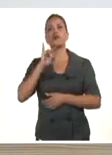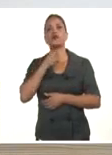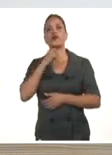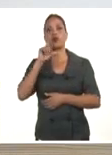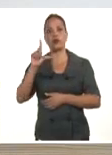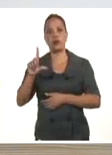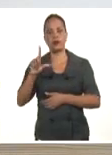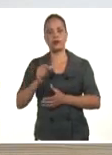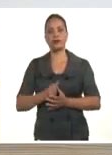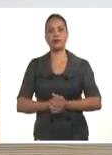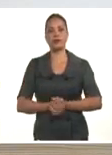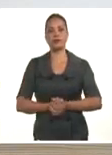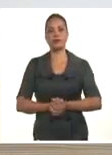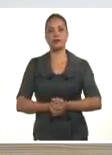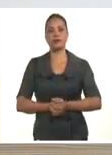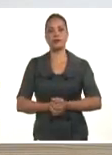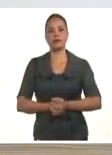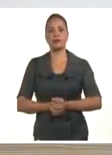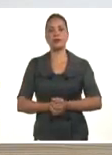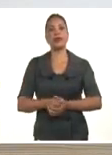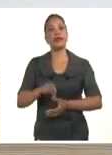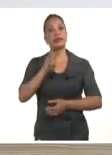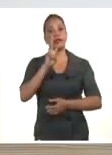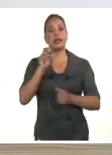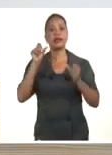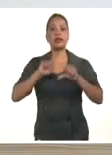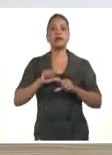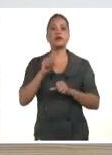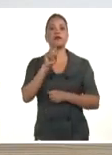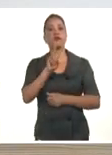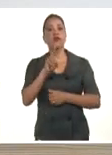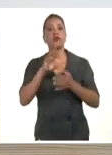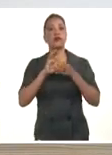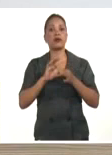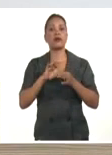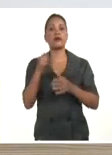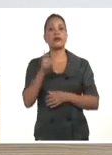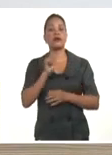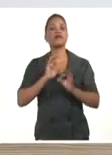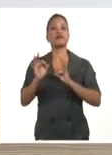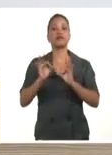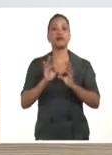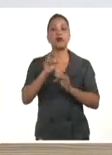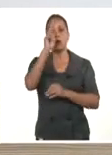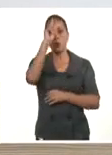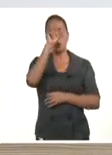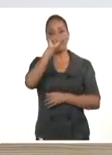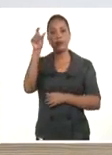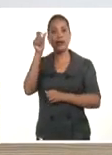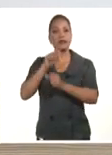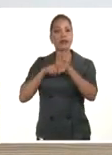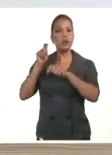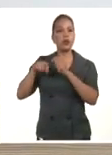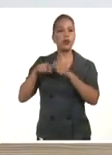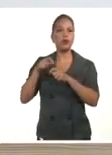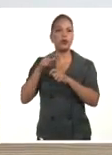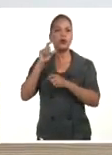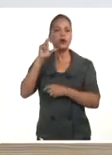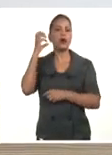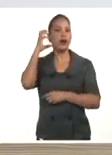les explicaba, 3 críticos, 2 graves y 10 de cuidado. En el Hospital Clínico Quirúrgico Calixto